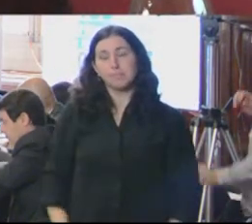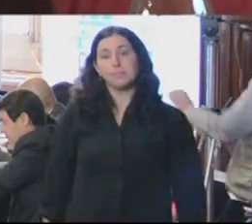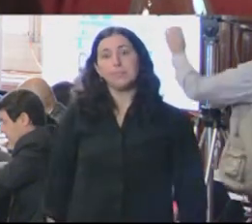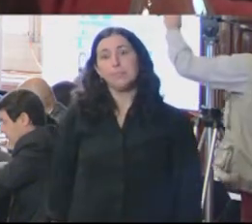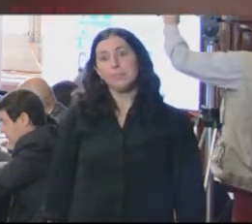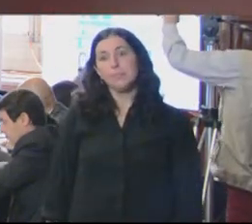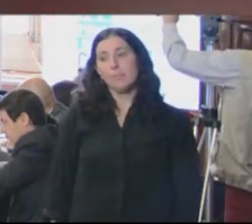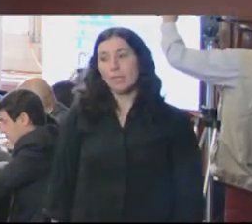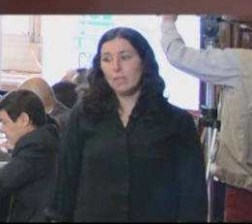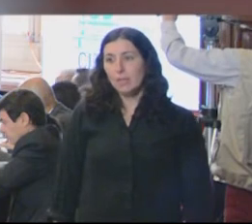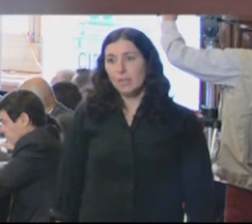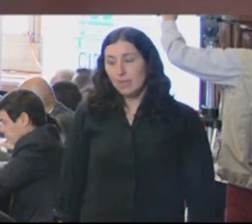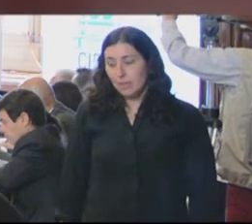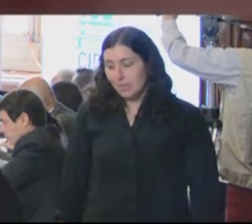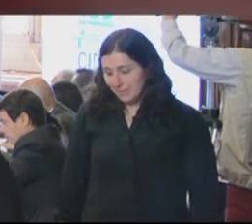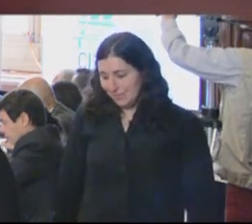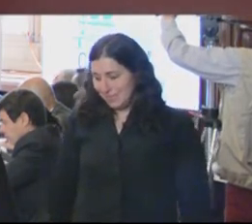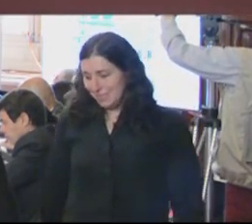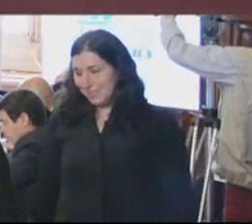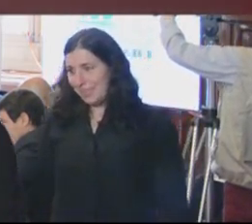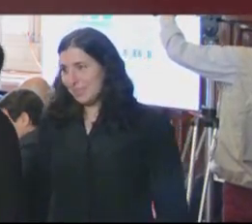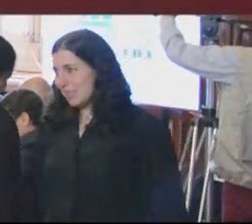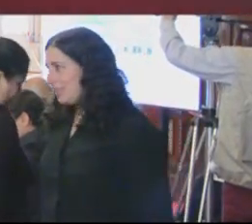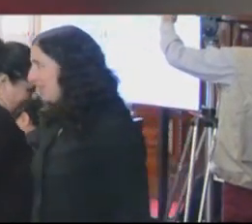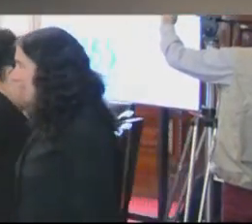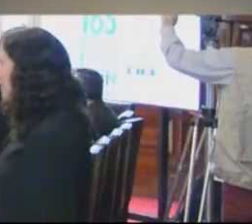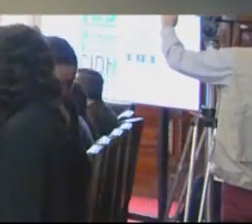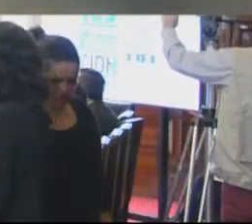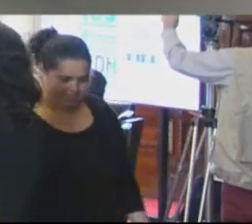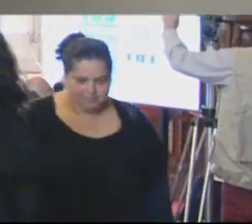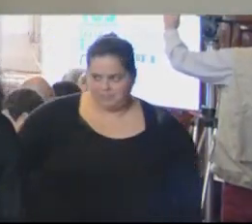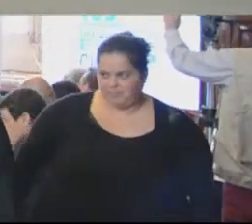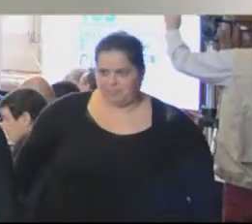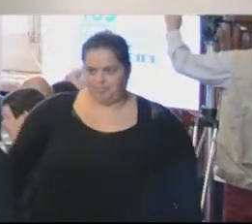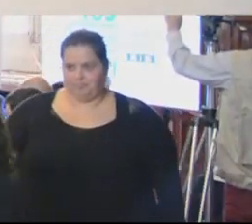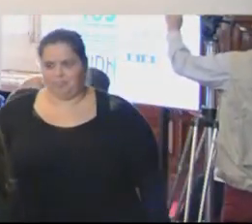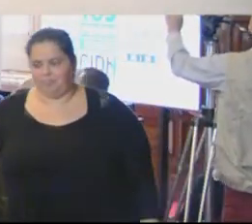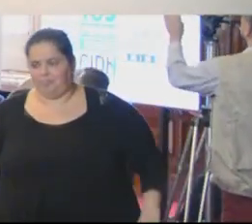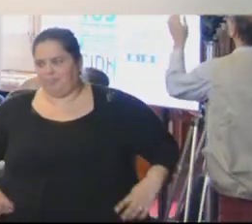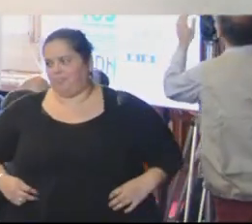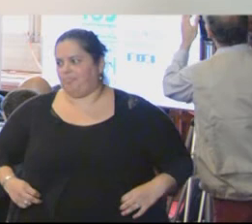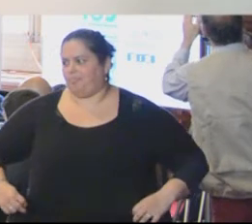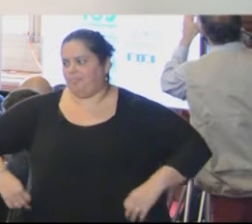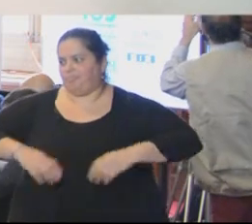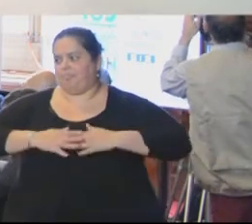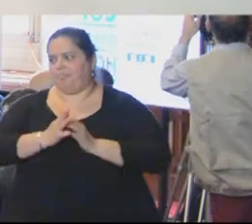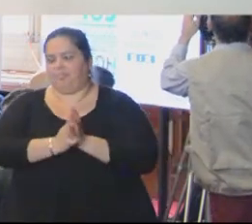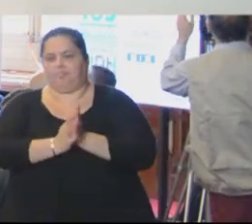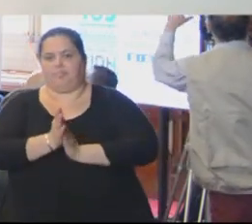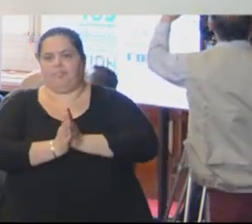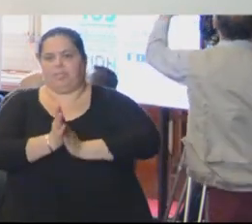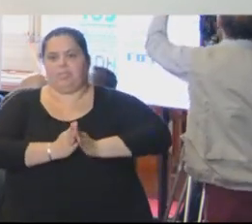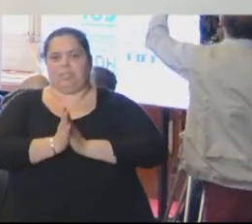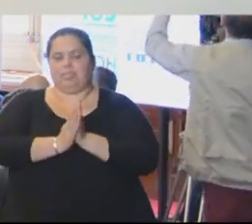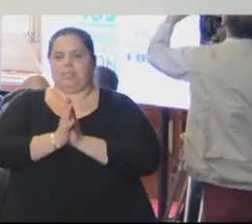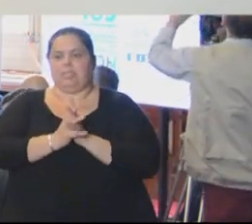Muchas gracias, un minuto y medio más. Vamos entonces a darle la palabra al ilustre